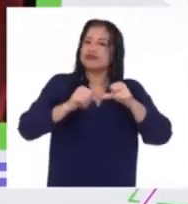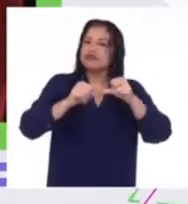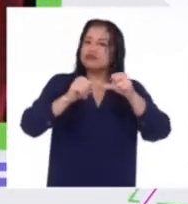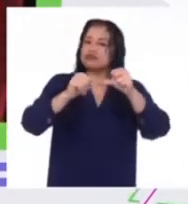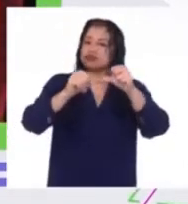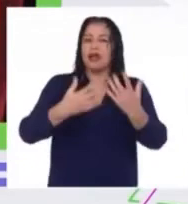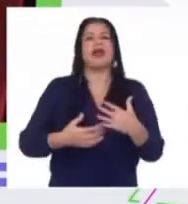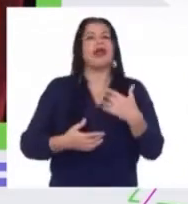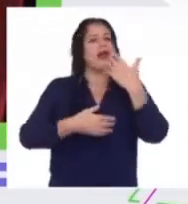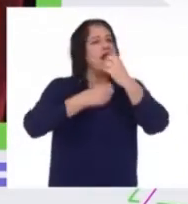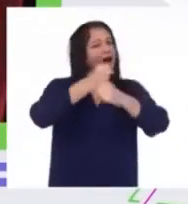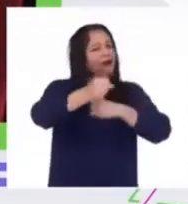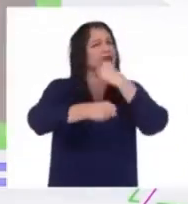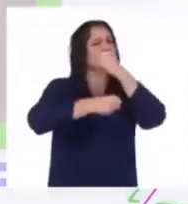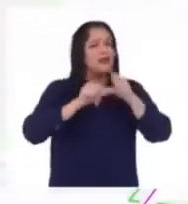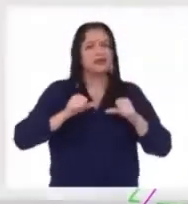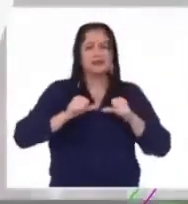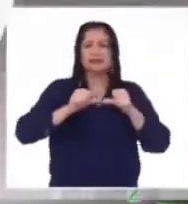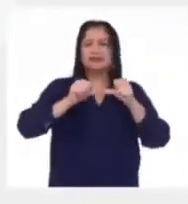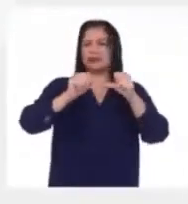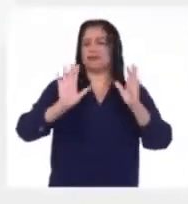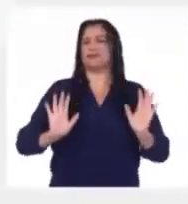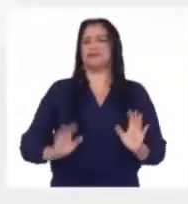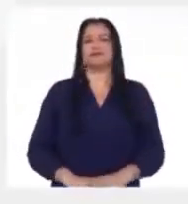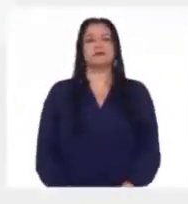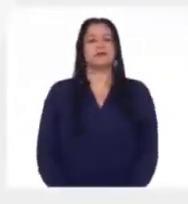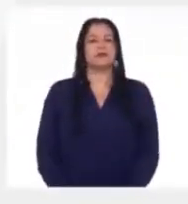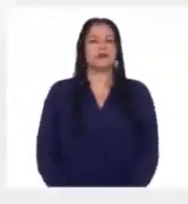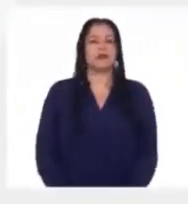pueda mantener a lo largo del tiempo.